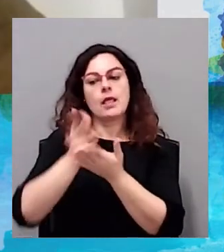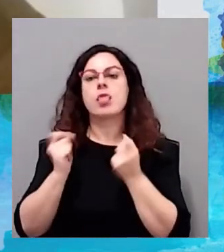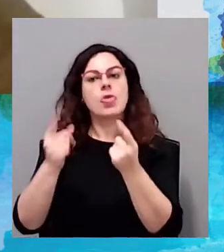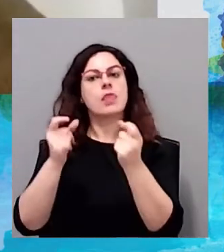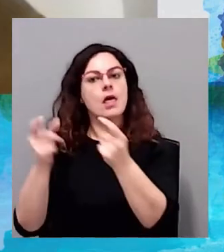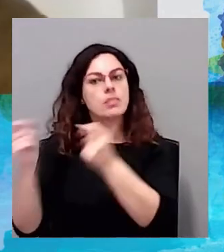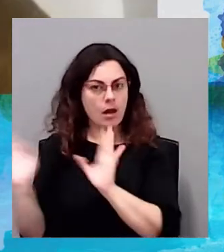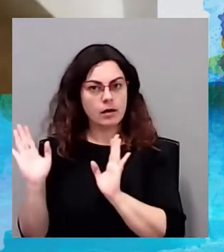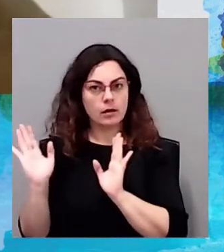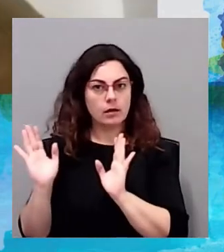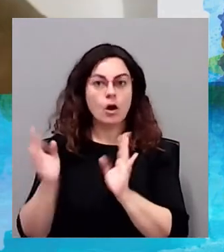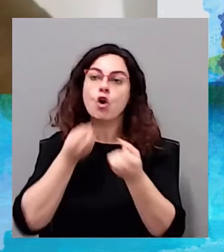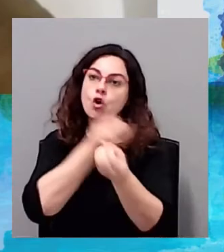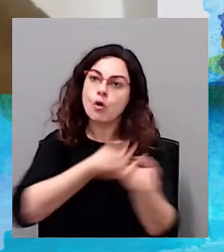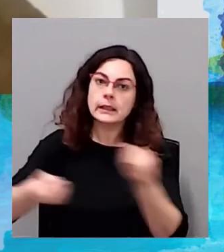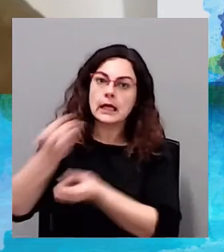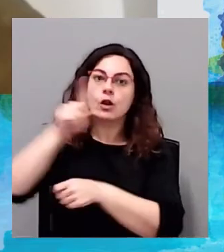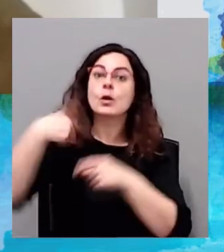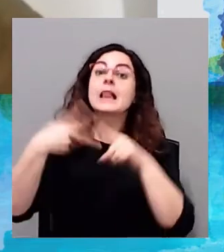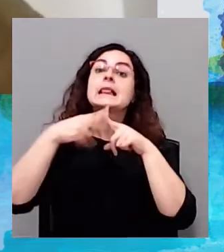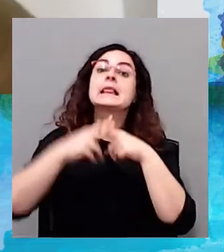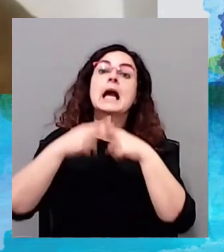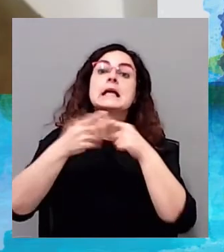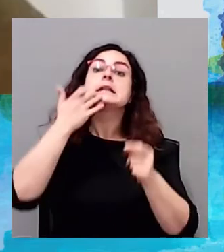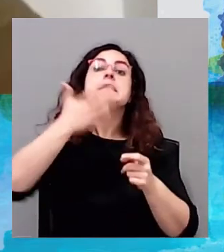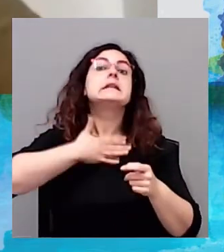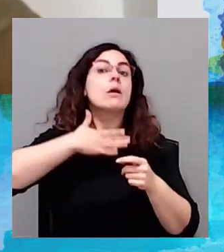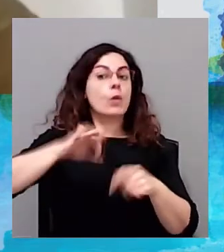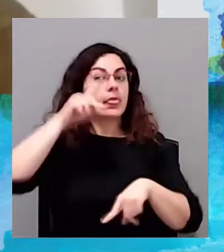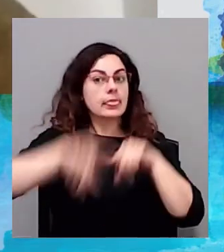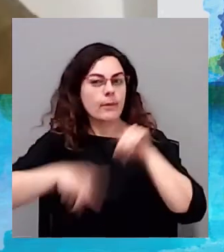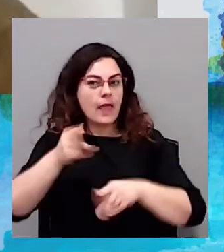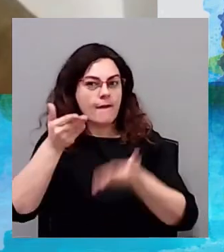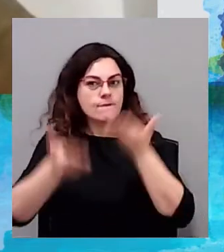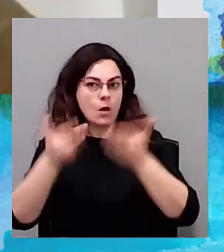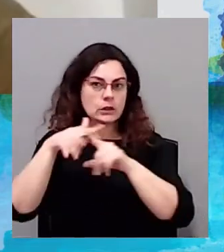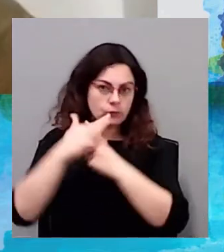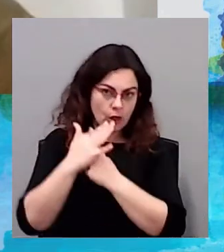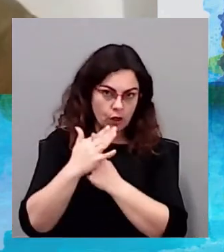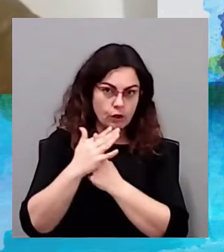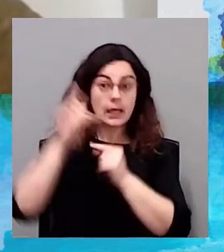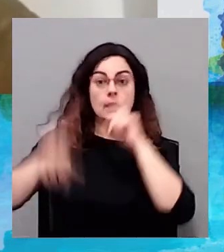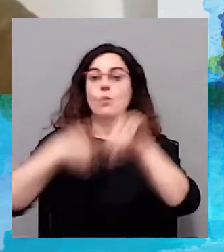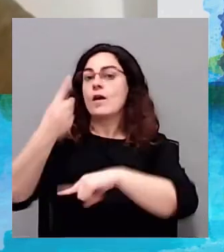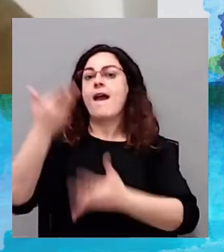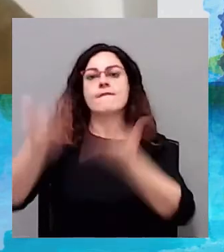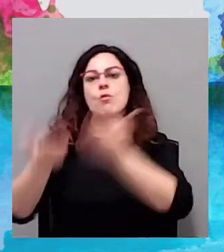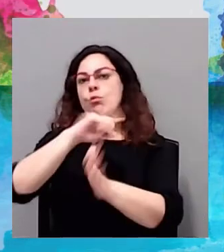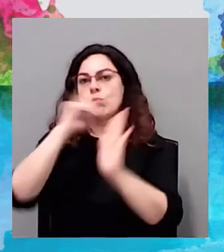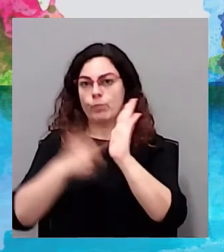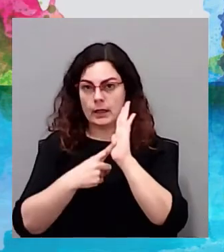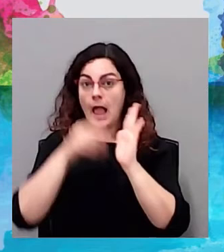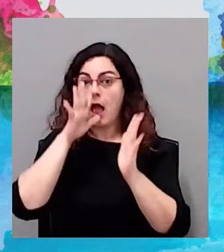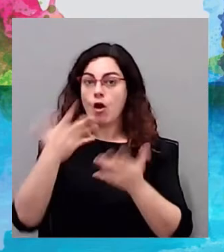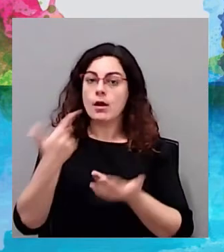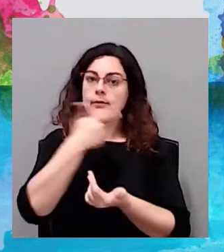y luego el taller, si puede hacerse y si se cree conveniente. Y siempre es importante la evaluación. Ahora aquí traigo un poco,